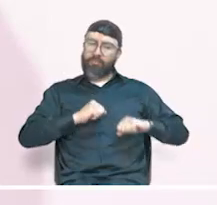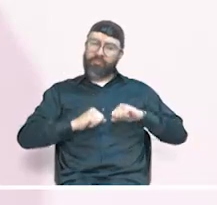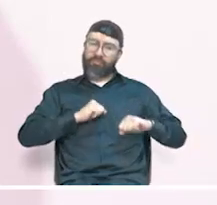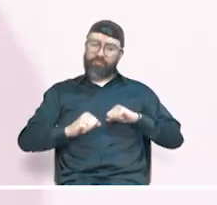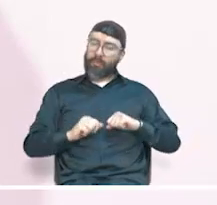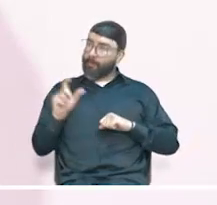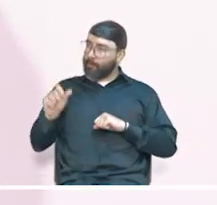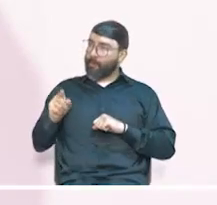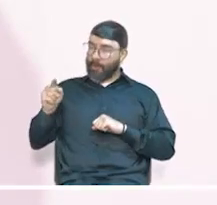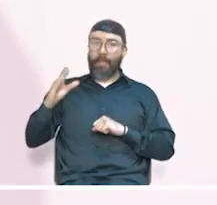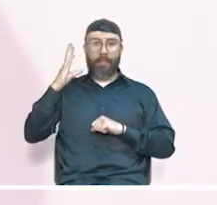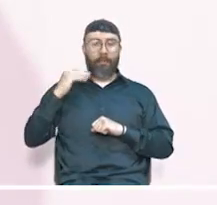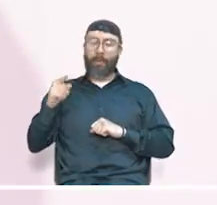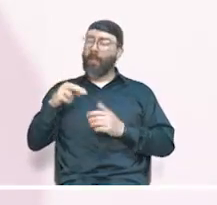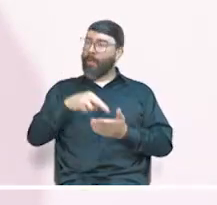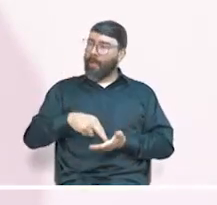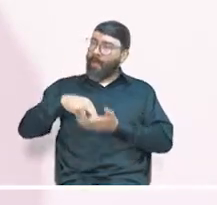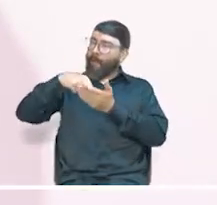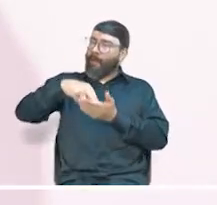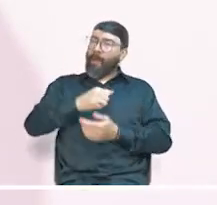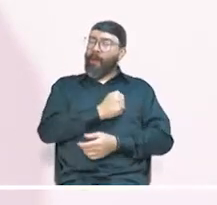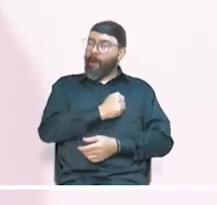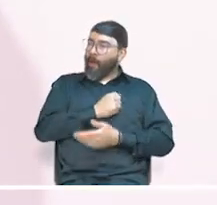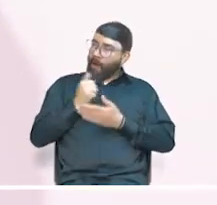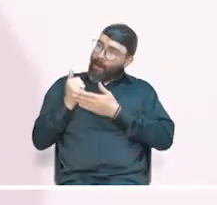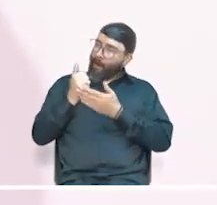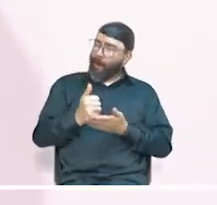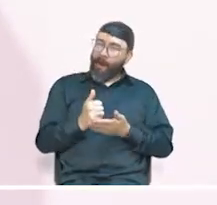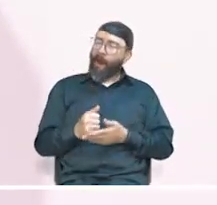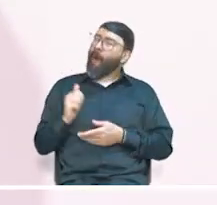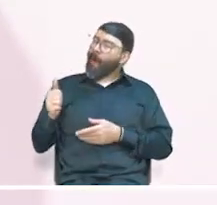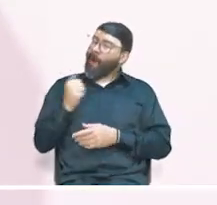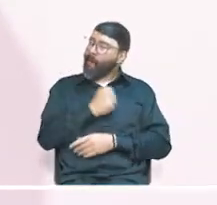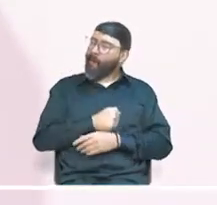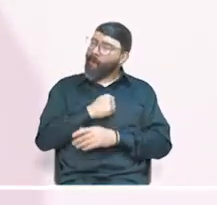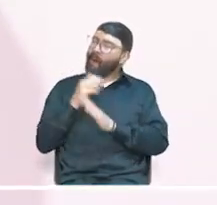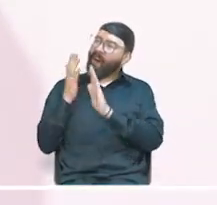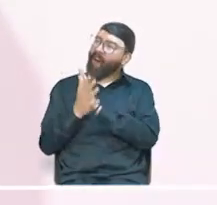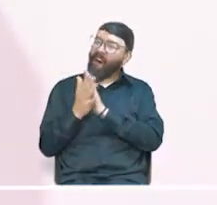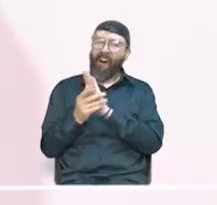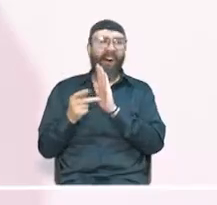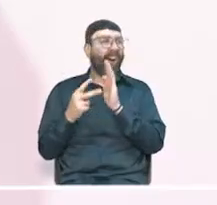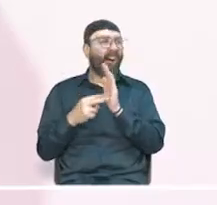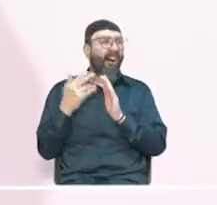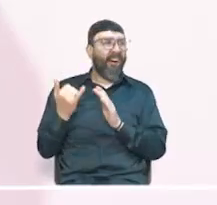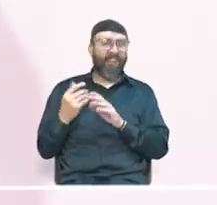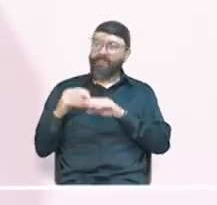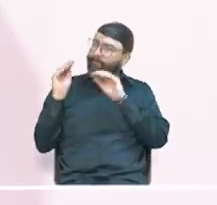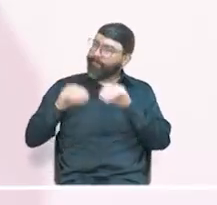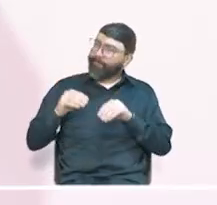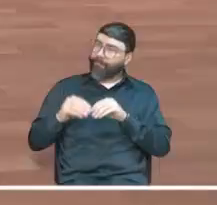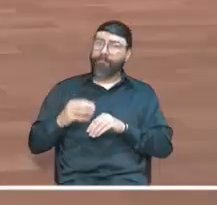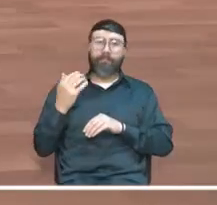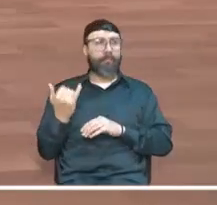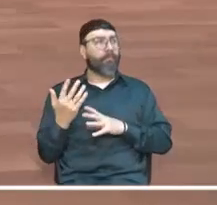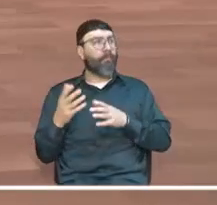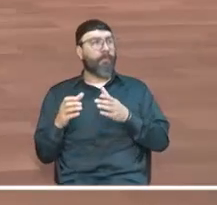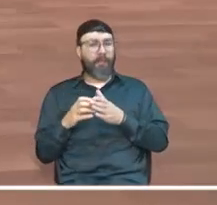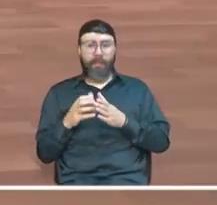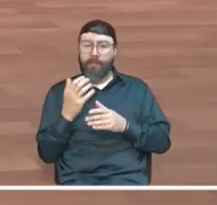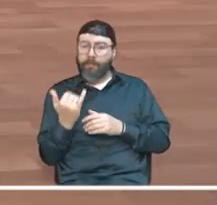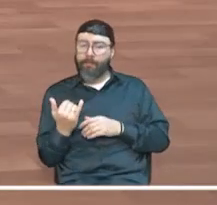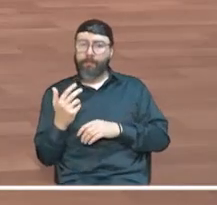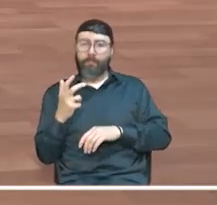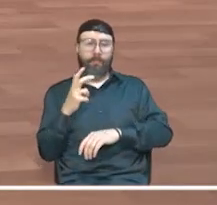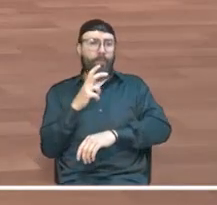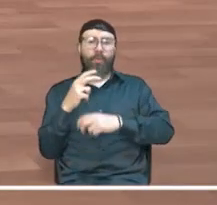el tema de rehabilitación cardíaca. Entonces queremos que nos cuente un poquito qué es entrenar, por ejemplo, los huesos y los músculos y las articulaciones,